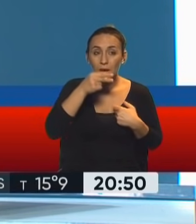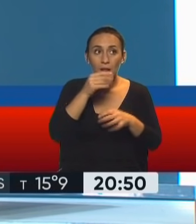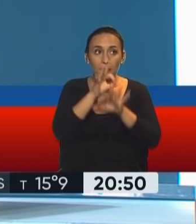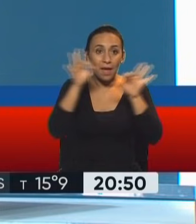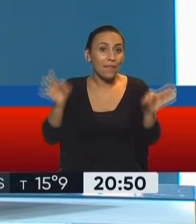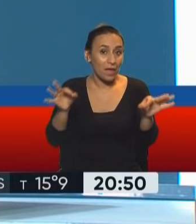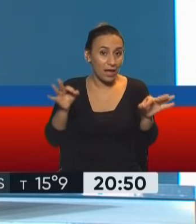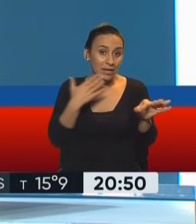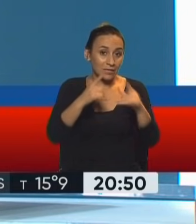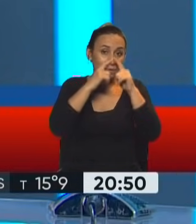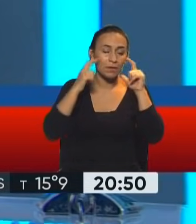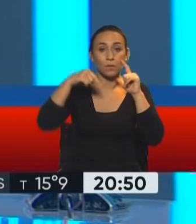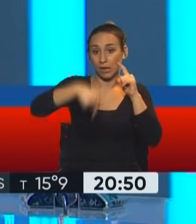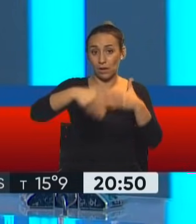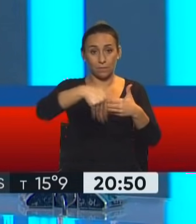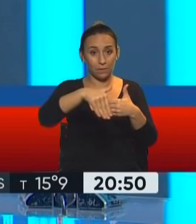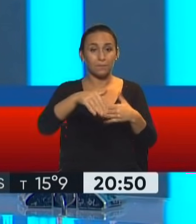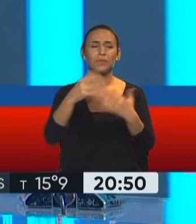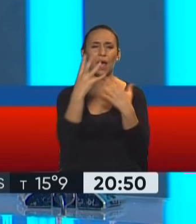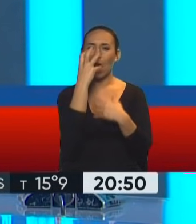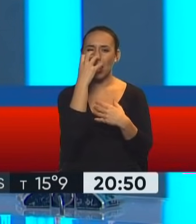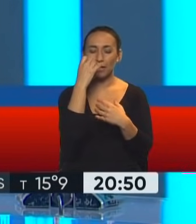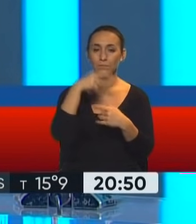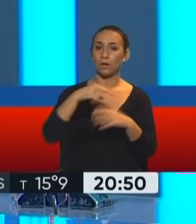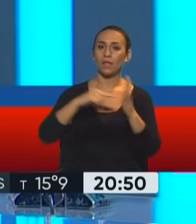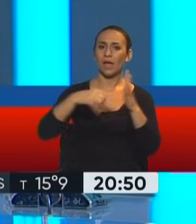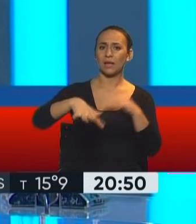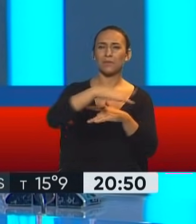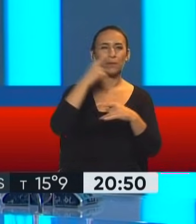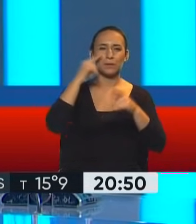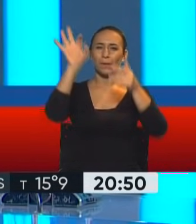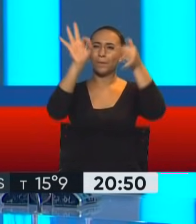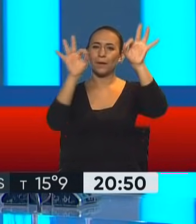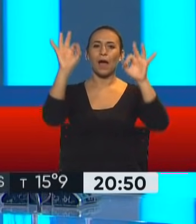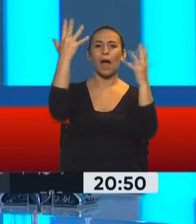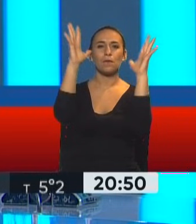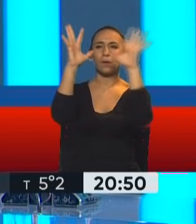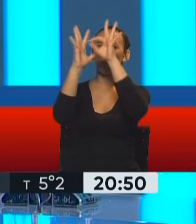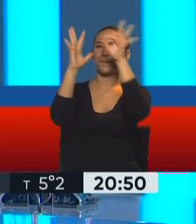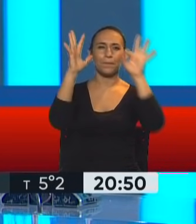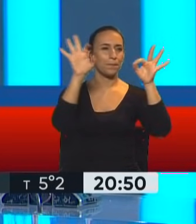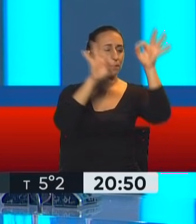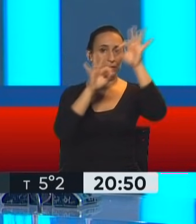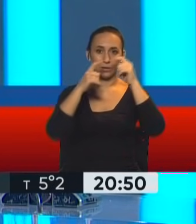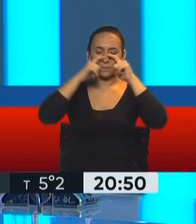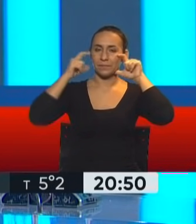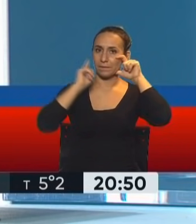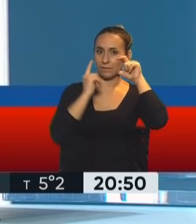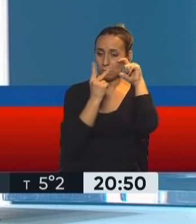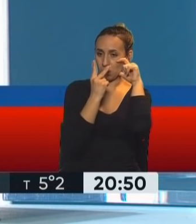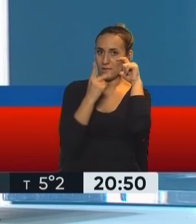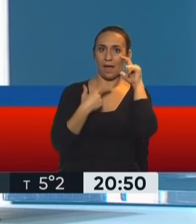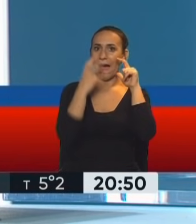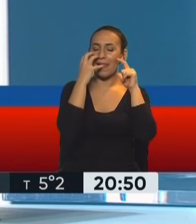Bueno, y ahora para las alergias, te digo que con lo que vuela acá en la ciudad de Buenos Aires, esas cositas de los plátanos, yo no me lo saco ni loca. Claro. Y no me